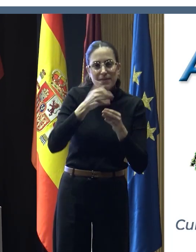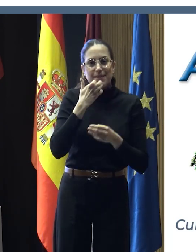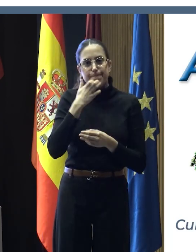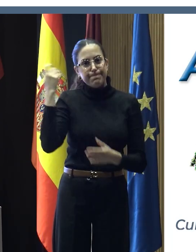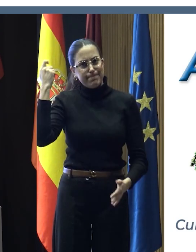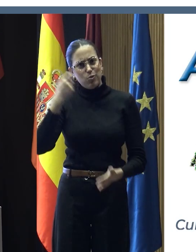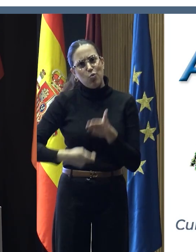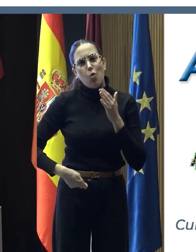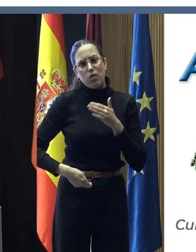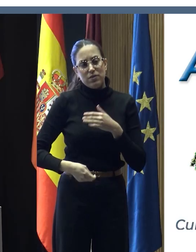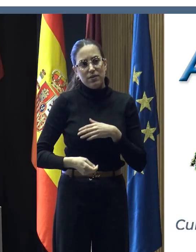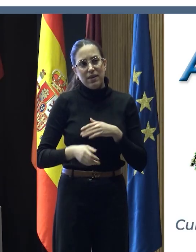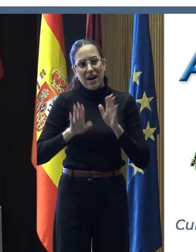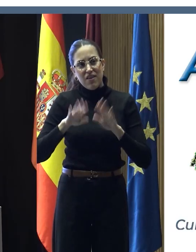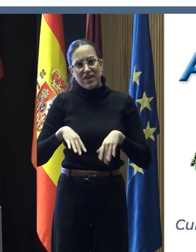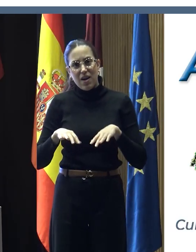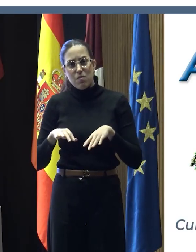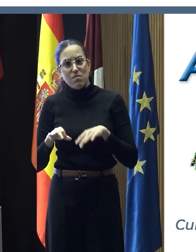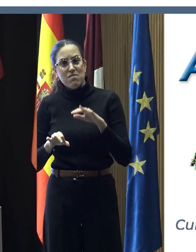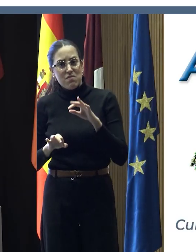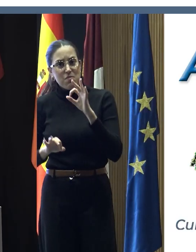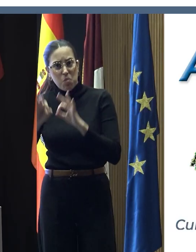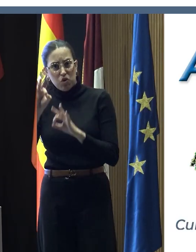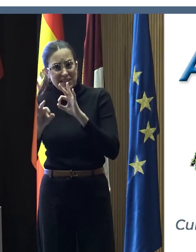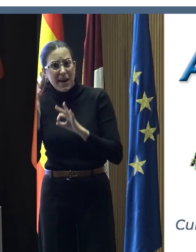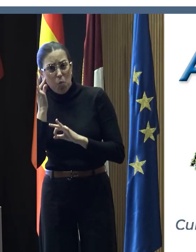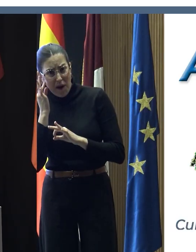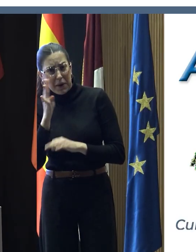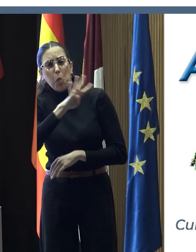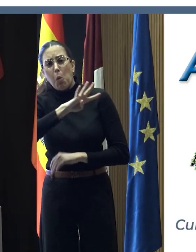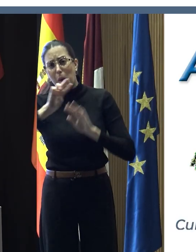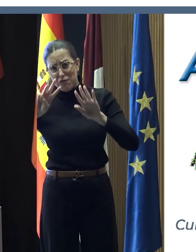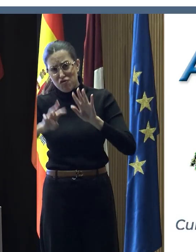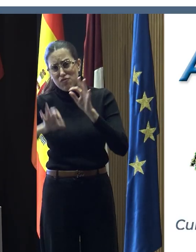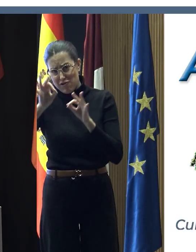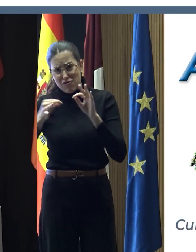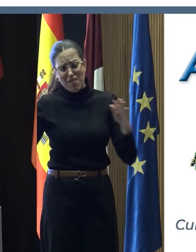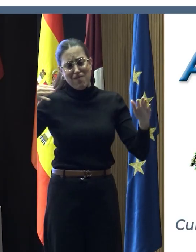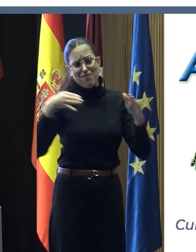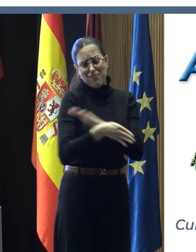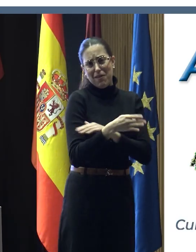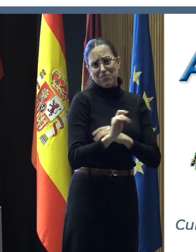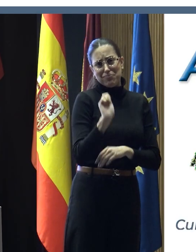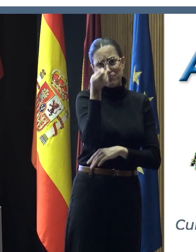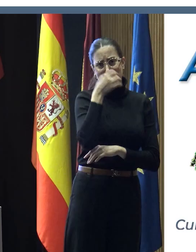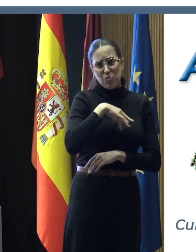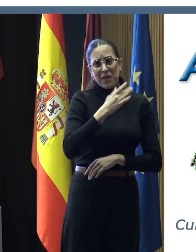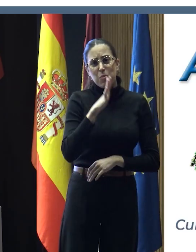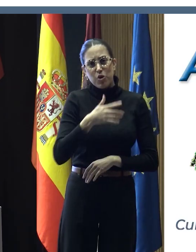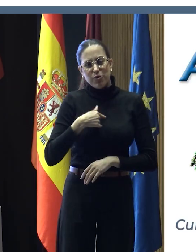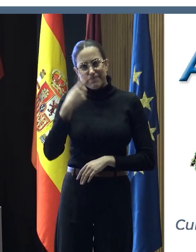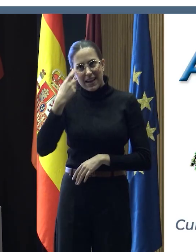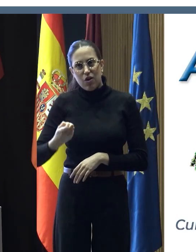endurecieran, podrían llegar las mujeres a ese 48%. Porque creo que la